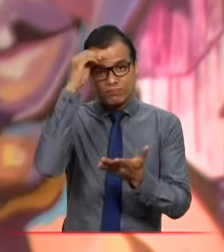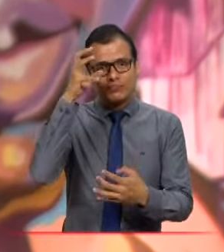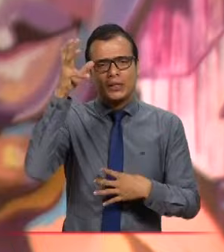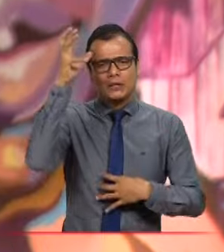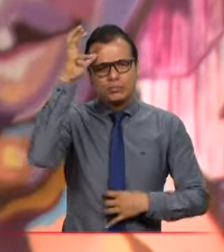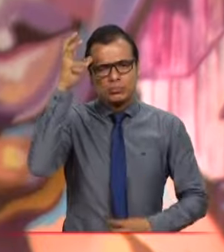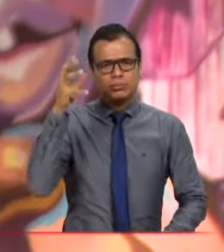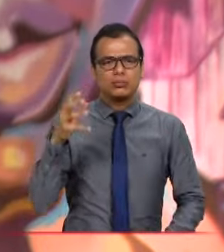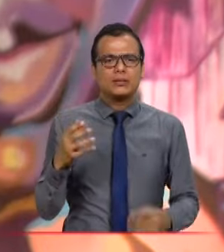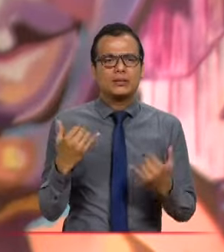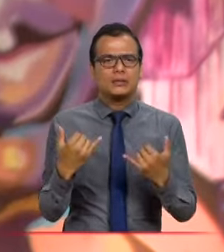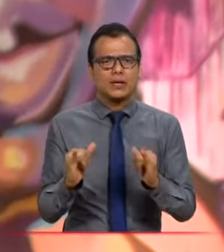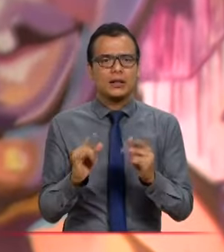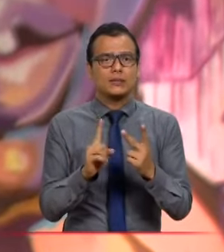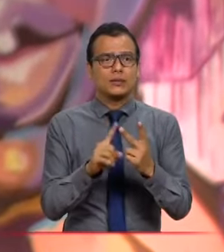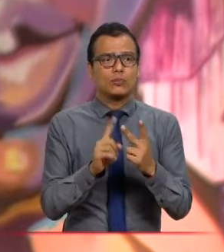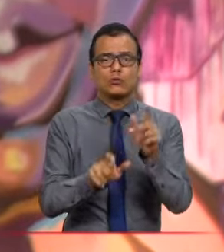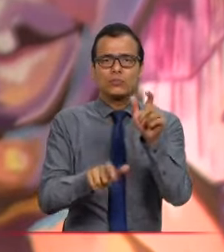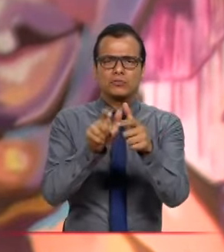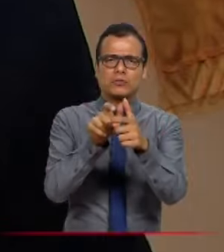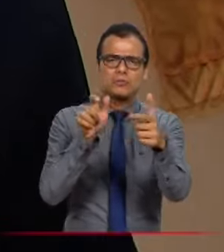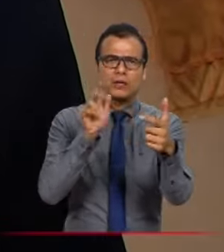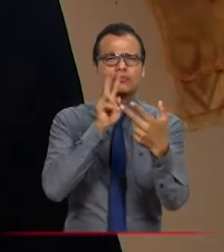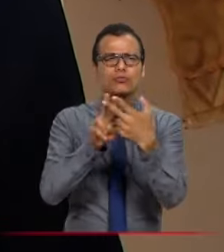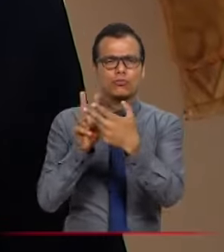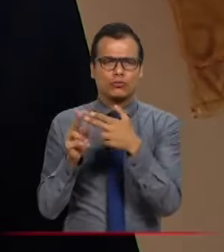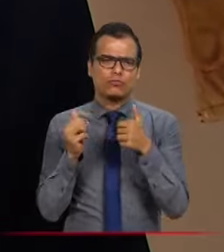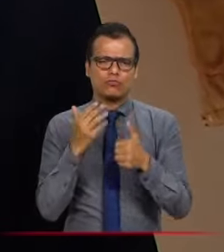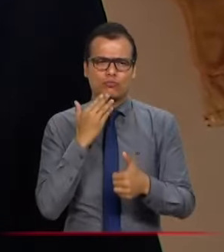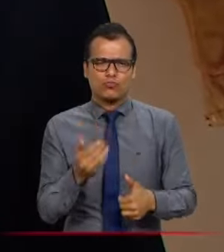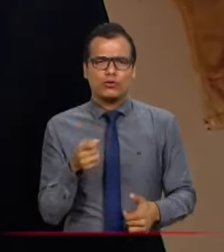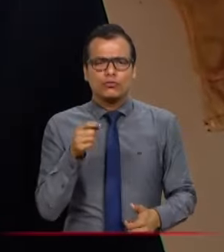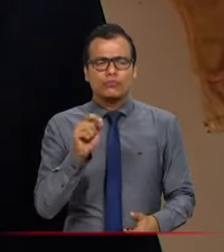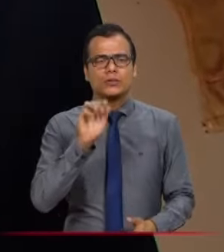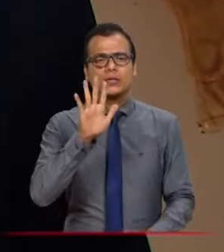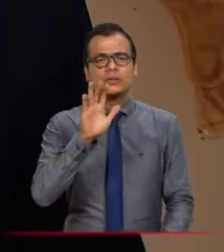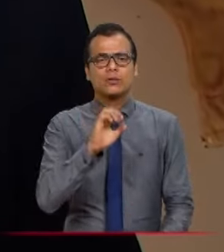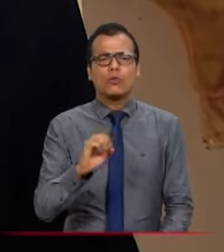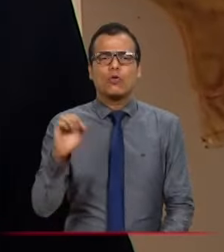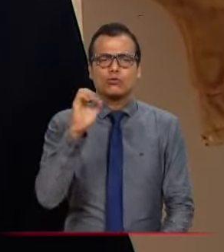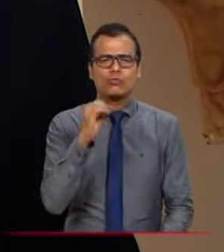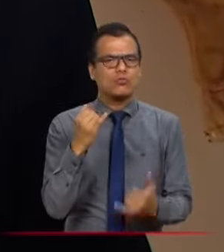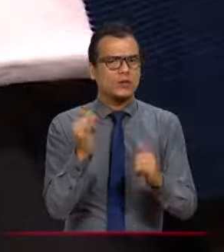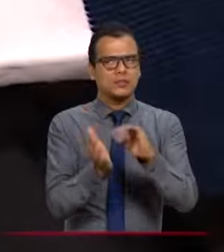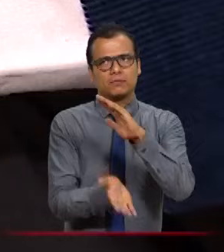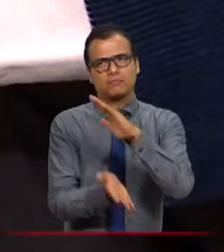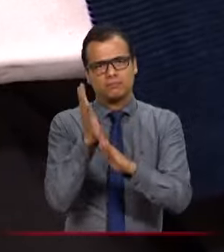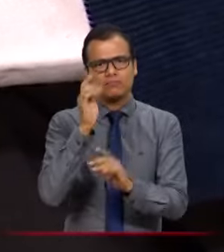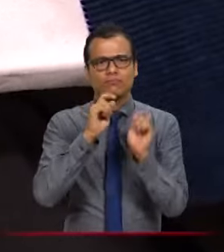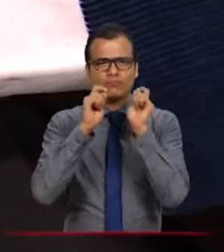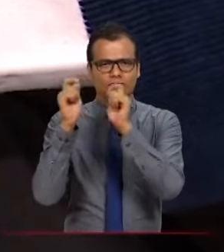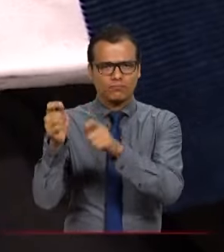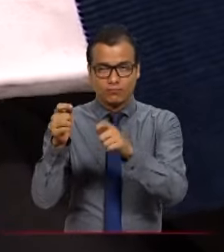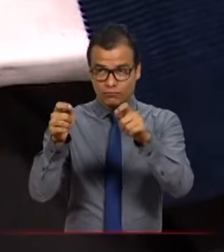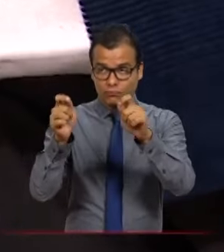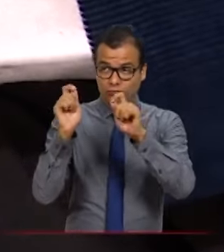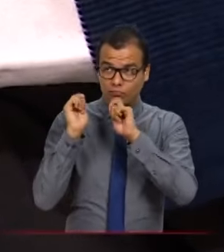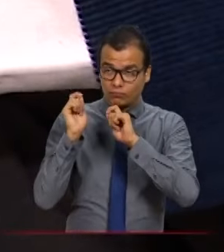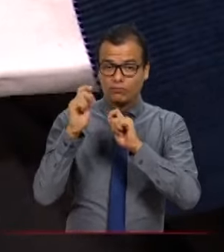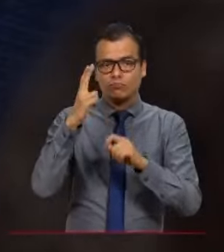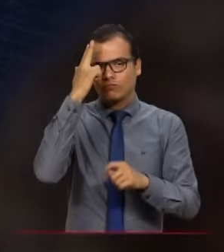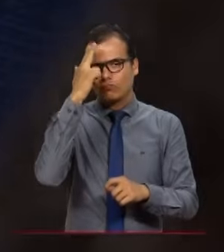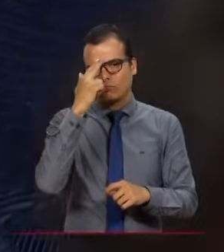cercanía y la amistad con tantísimas personas de buena voluntad. El próximo 5 de octubre, el padre Winston Mosquera se posesionará de manera oficial